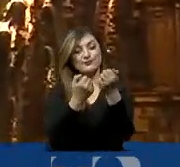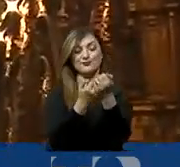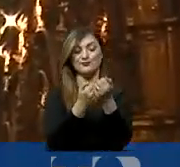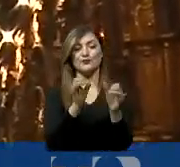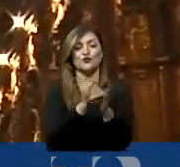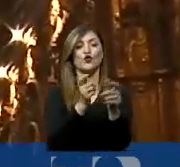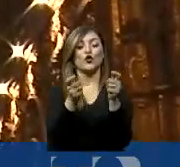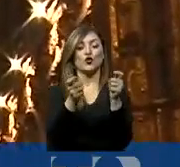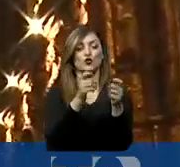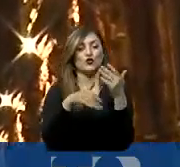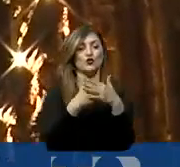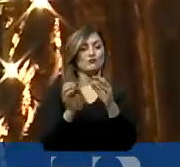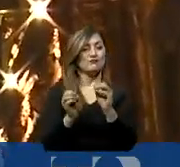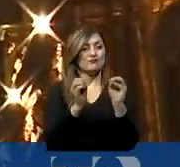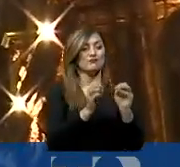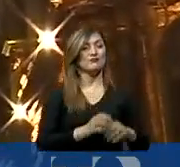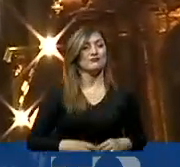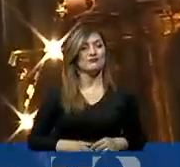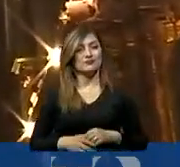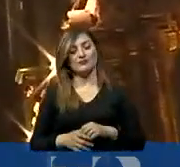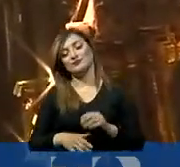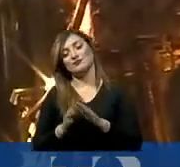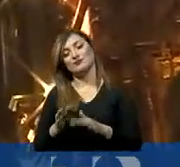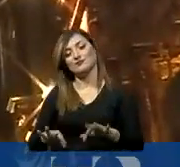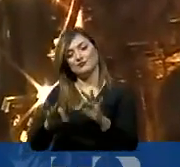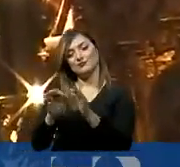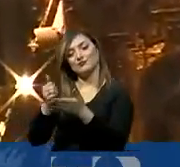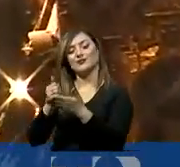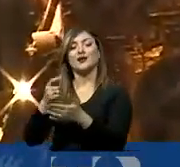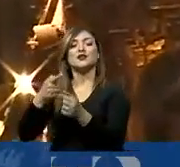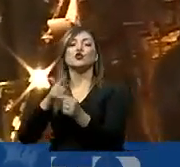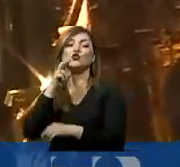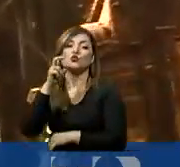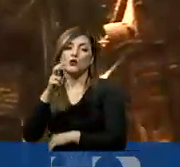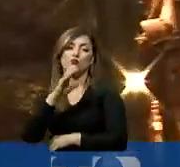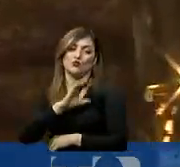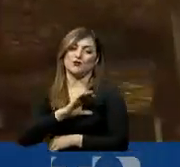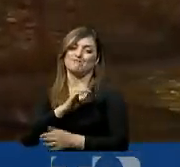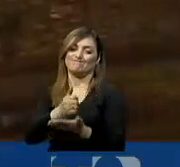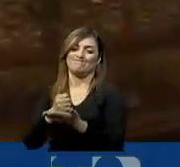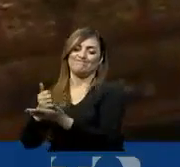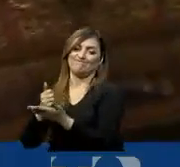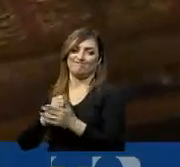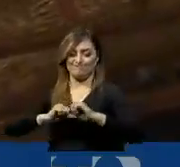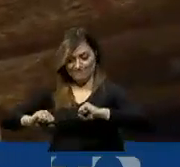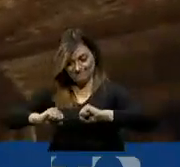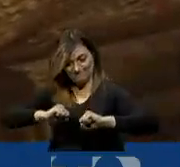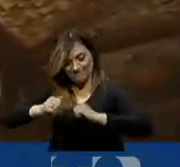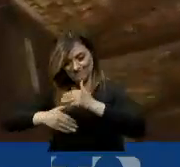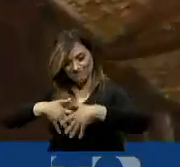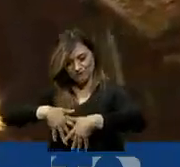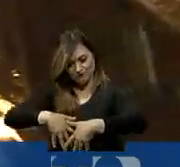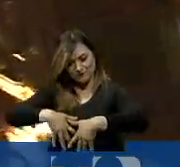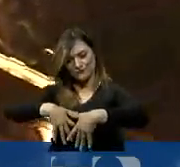de control para que todo salga en orden. Aquí hay que recalcar mucho la ayuda de Quito Turismo, el municipio, quienes ayudan a gestionar esta